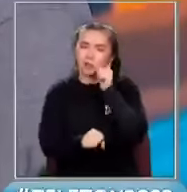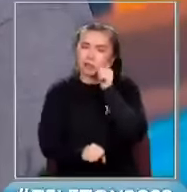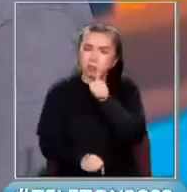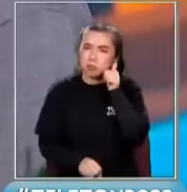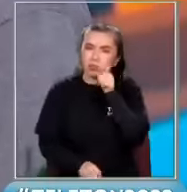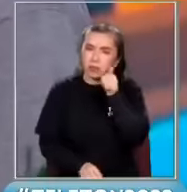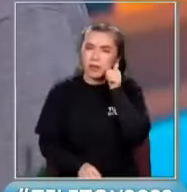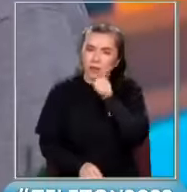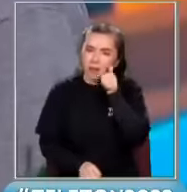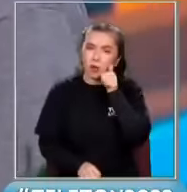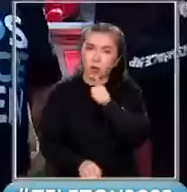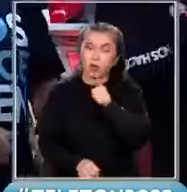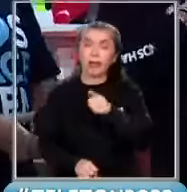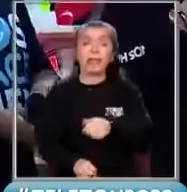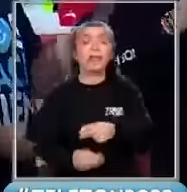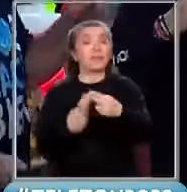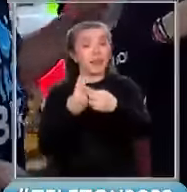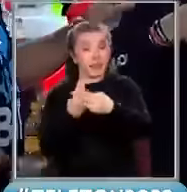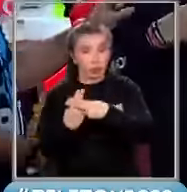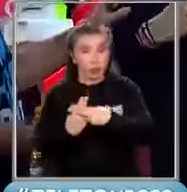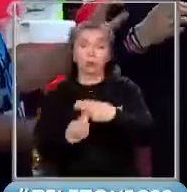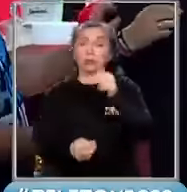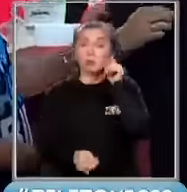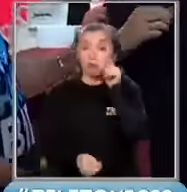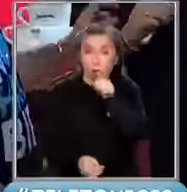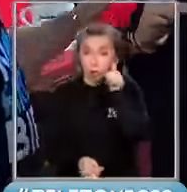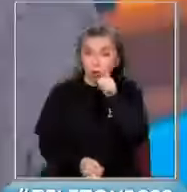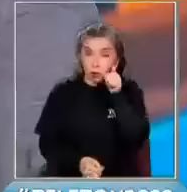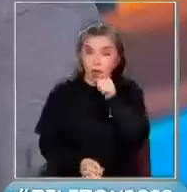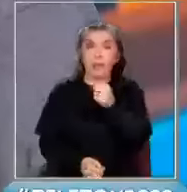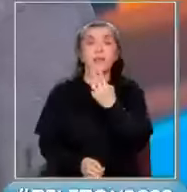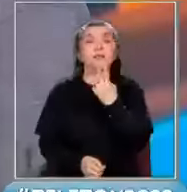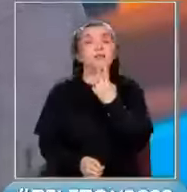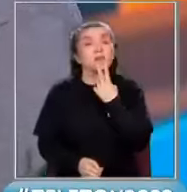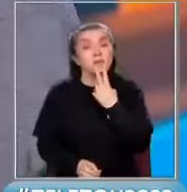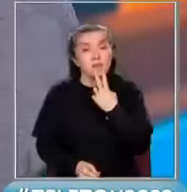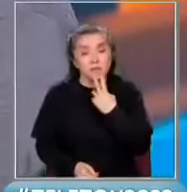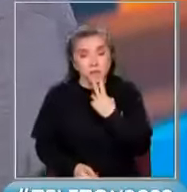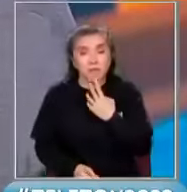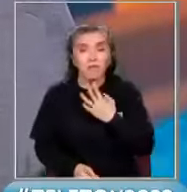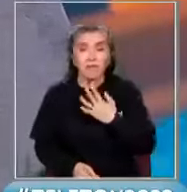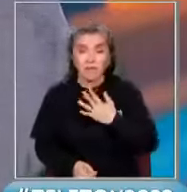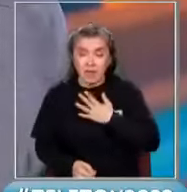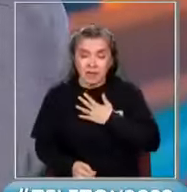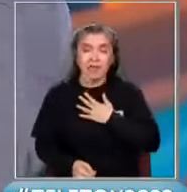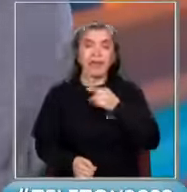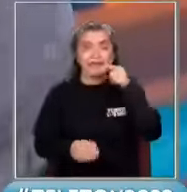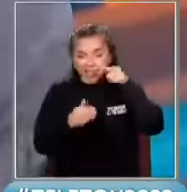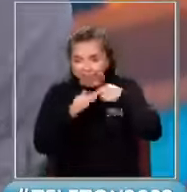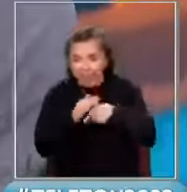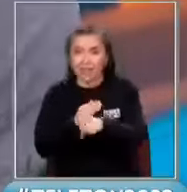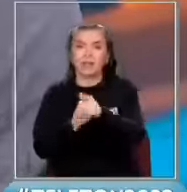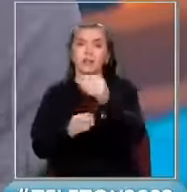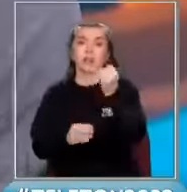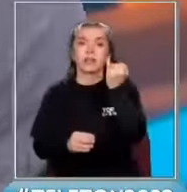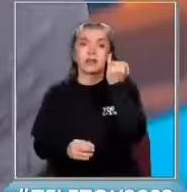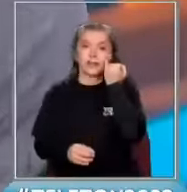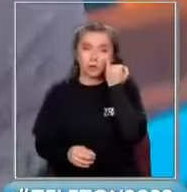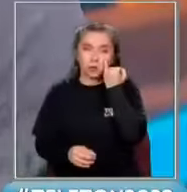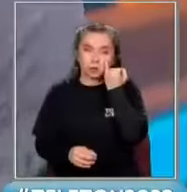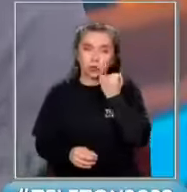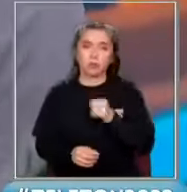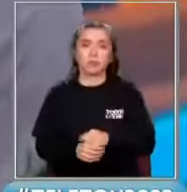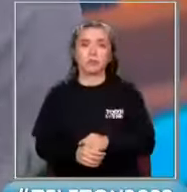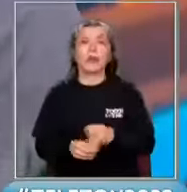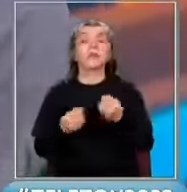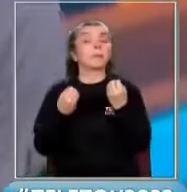como dice el eslogan, Teletones todos los días, la vida está adentro de cada uno de nuestros institutos. Bueno, te dejo porque tienes